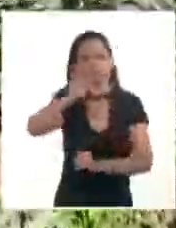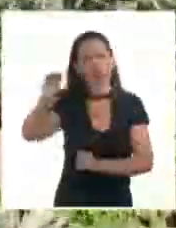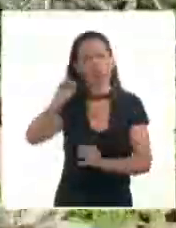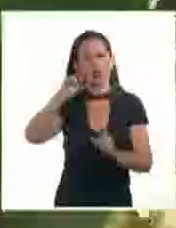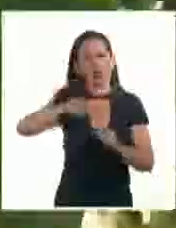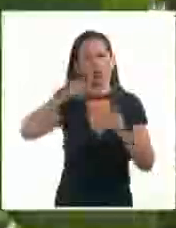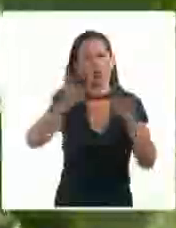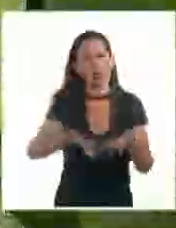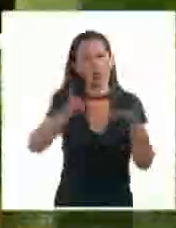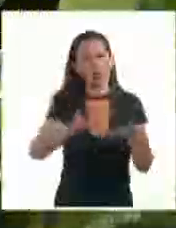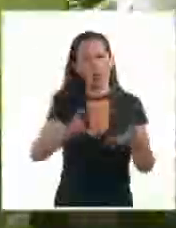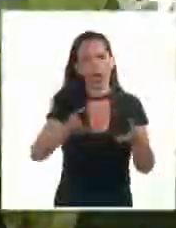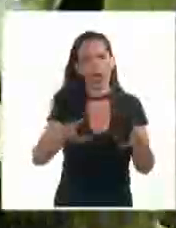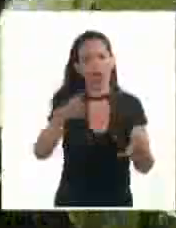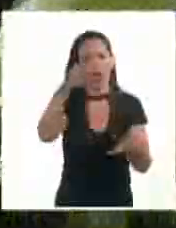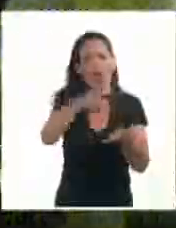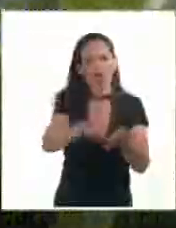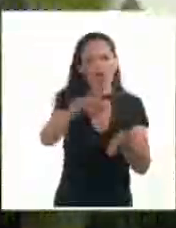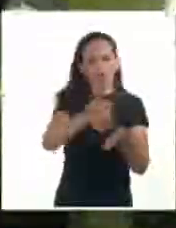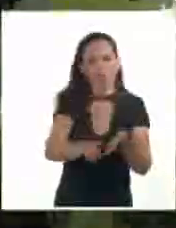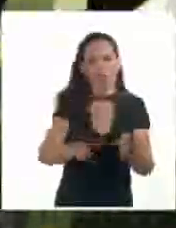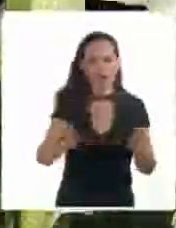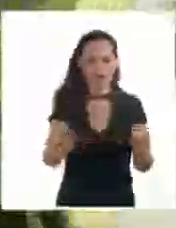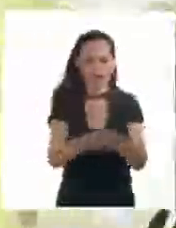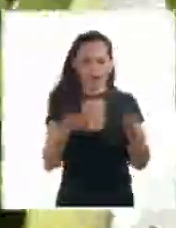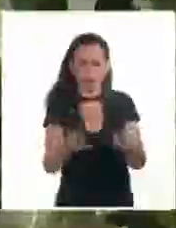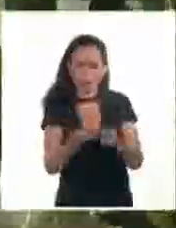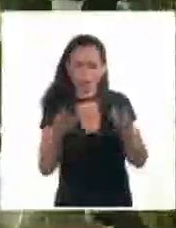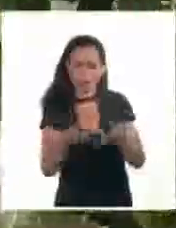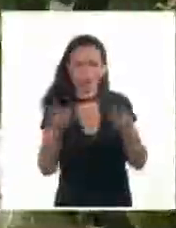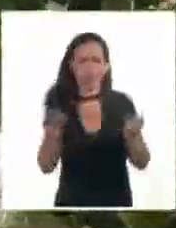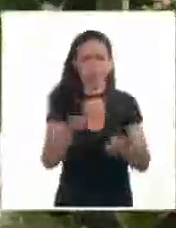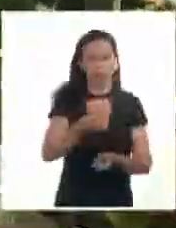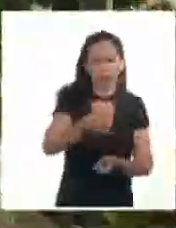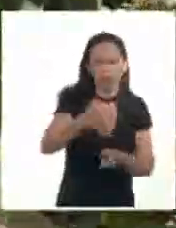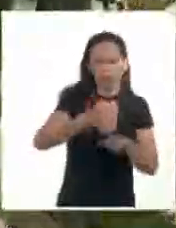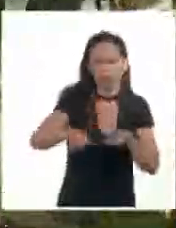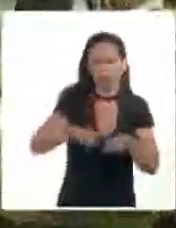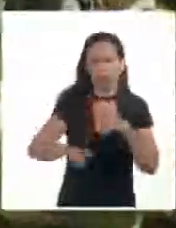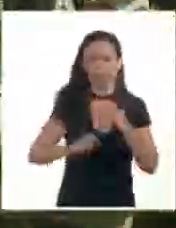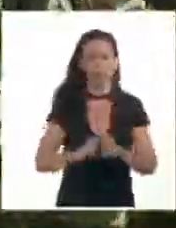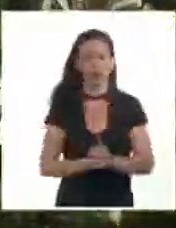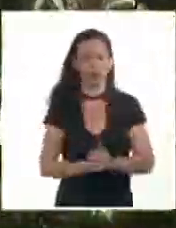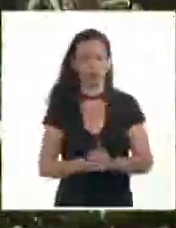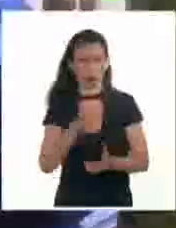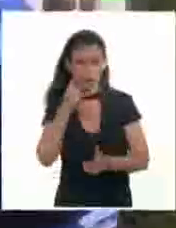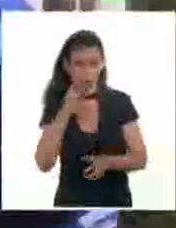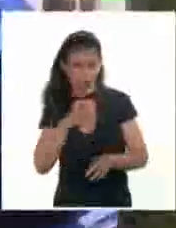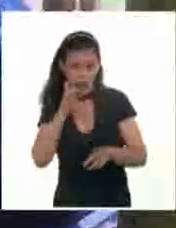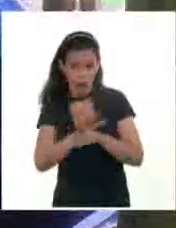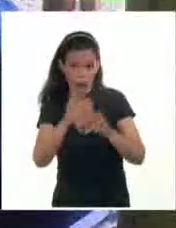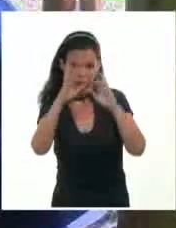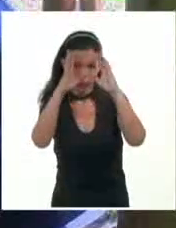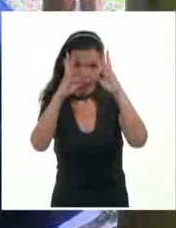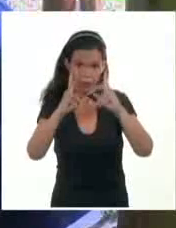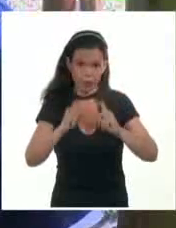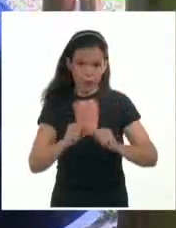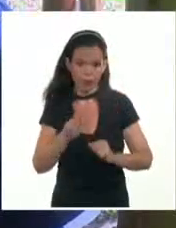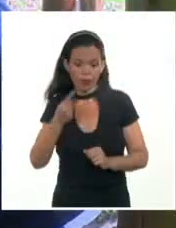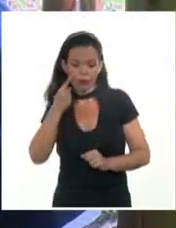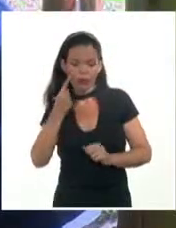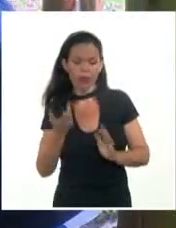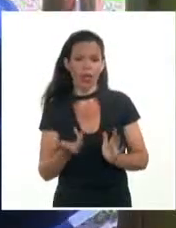viandas, hortalizas y vegetales. Al ver los rendimientos, puso fe la agricultura en